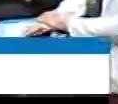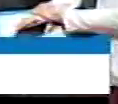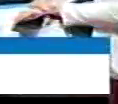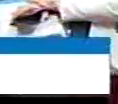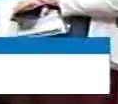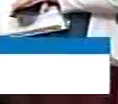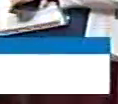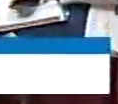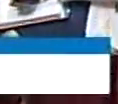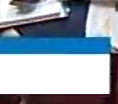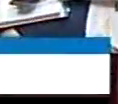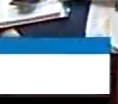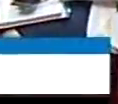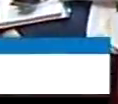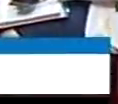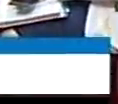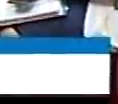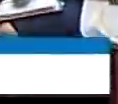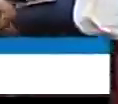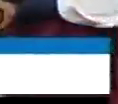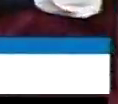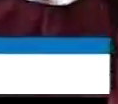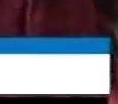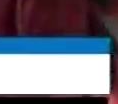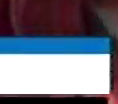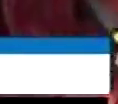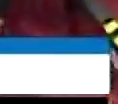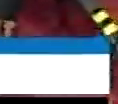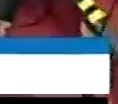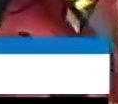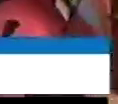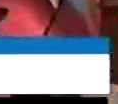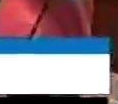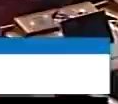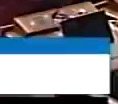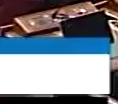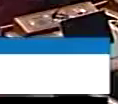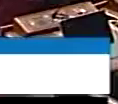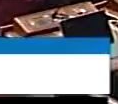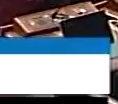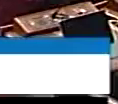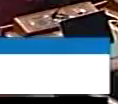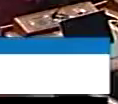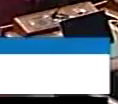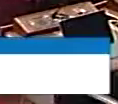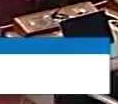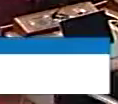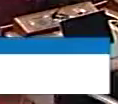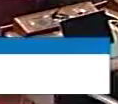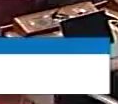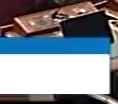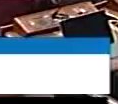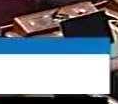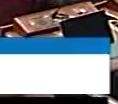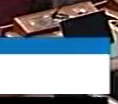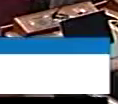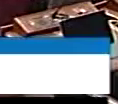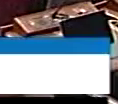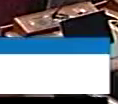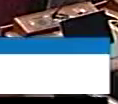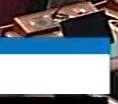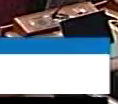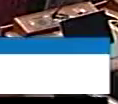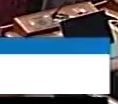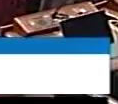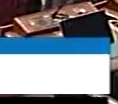no están en una eventual situación de incidencia al iniciar su exposición sobre las medidas preventivas adoptadas por su despacho para evitar